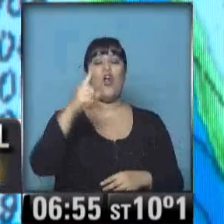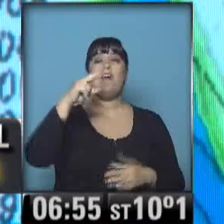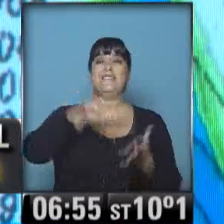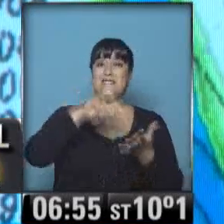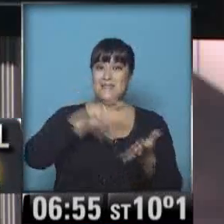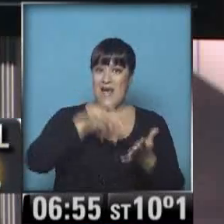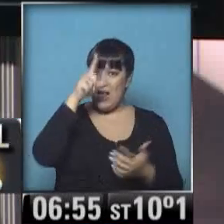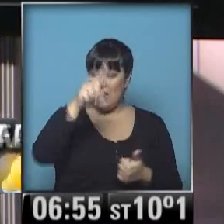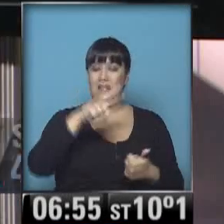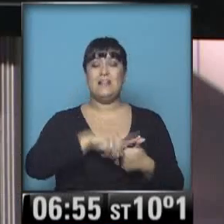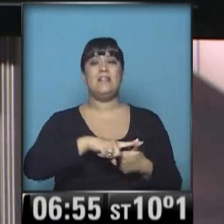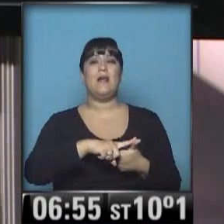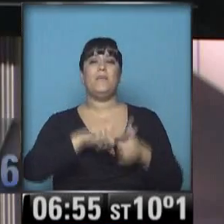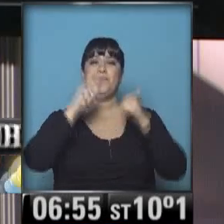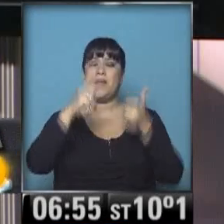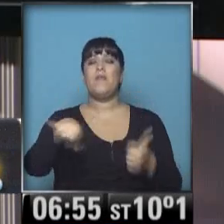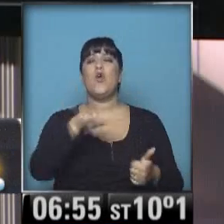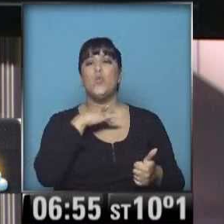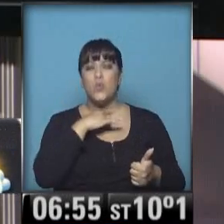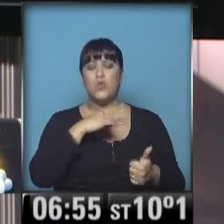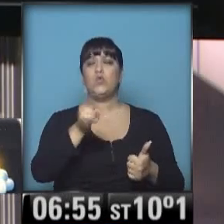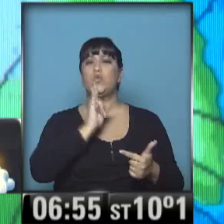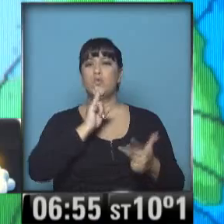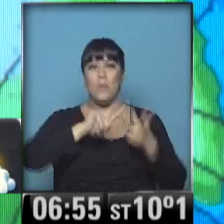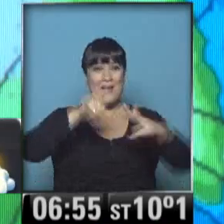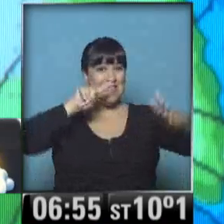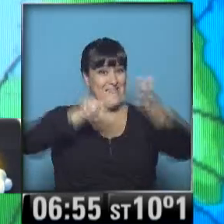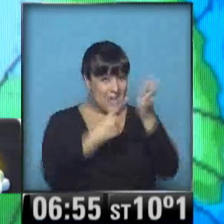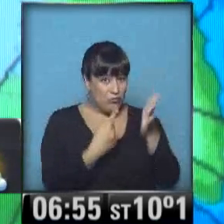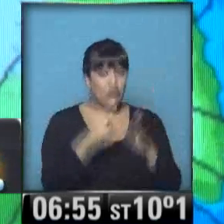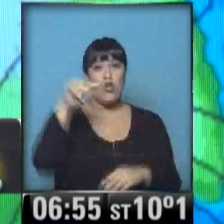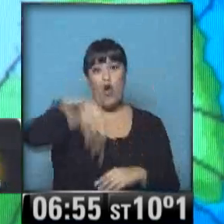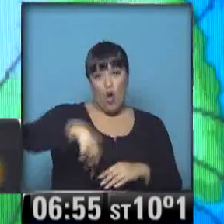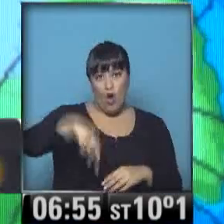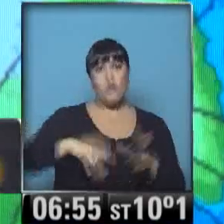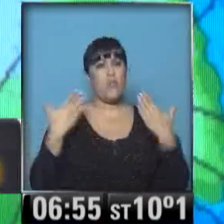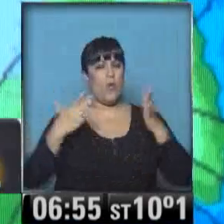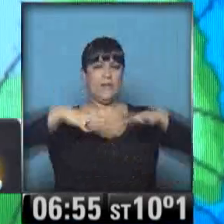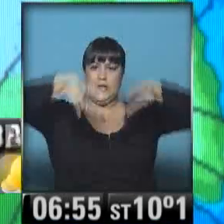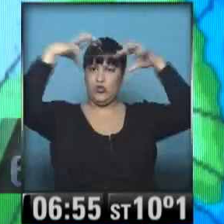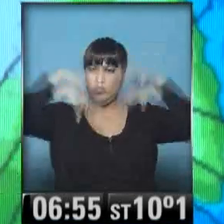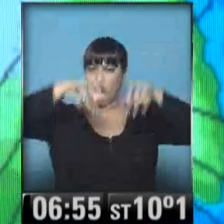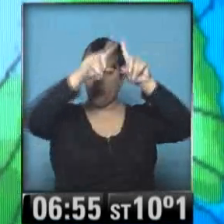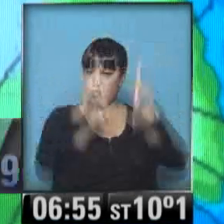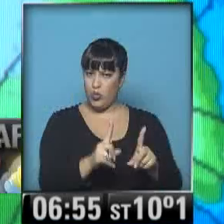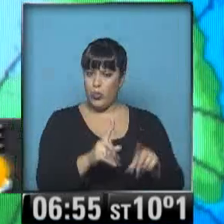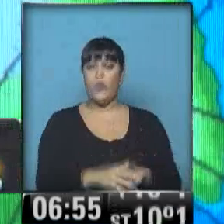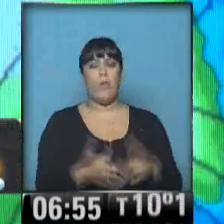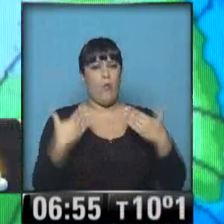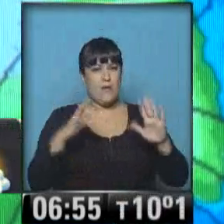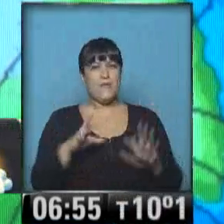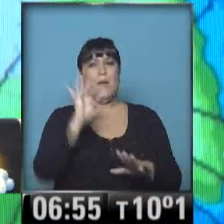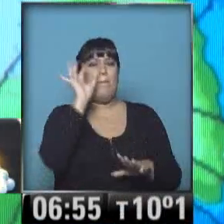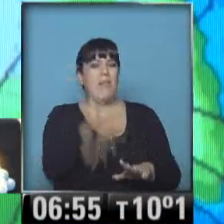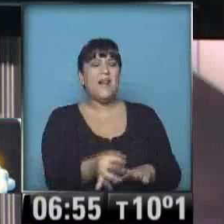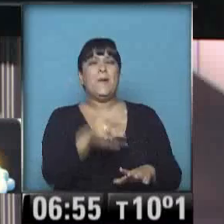Salta, casi en el centro de Jujuy, Tucumán, hoy hasta algún chaparronazo. Bien verdecito